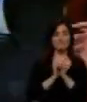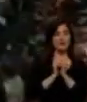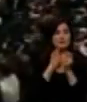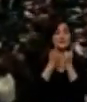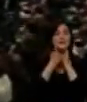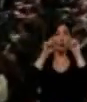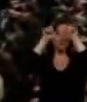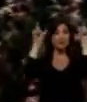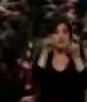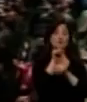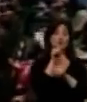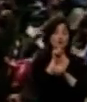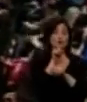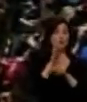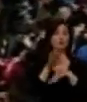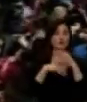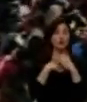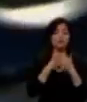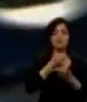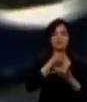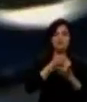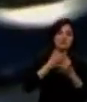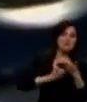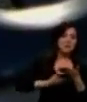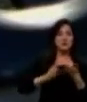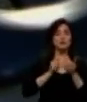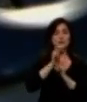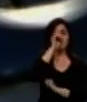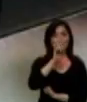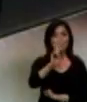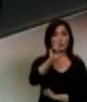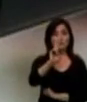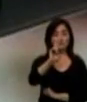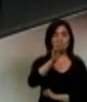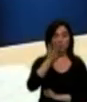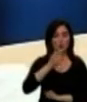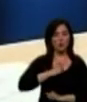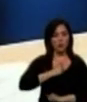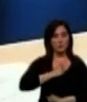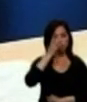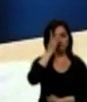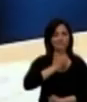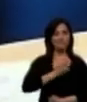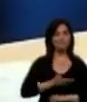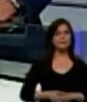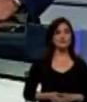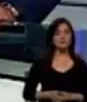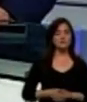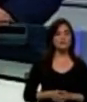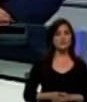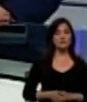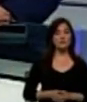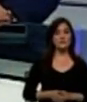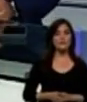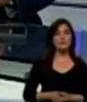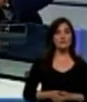del Ecuador, como los empresarios y los medios de comunicación, siempre y cuando se respete su posición. Luisa María Heredia, 24 horas.